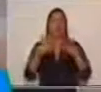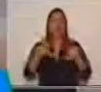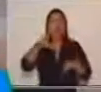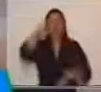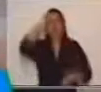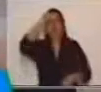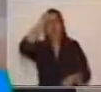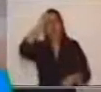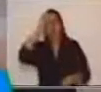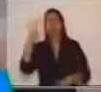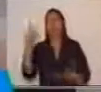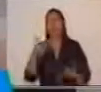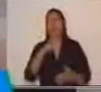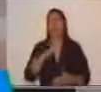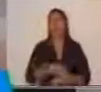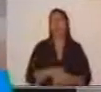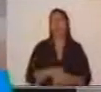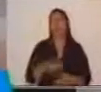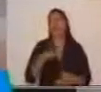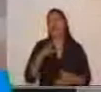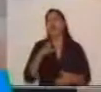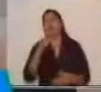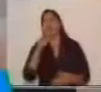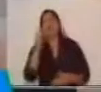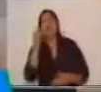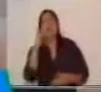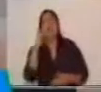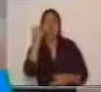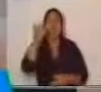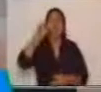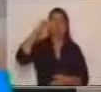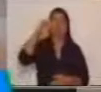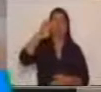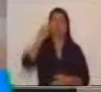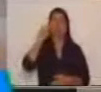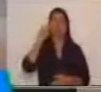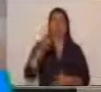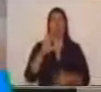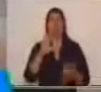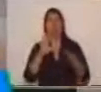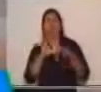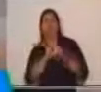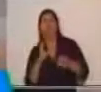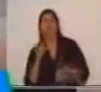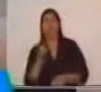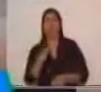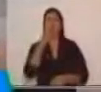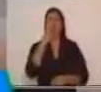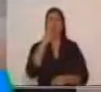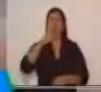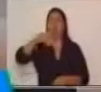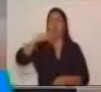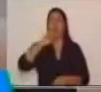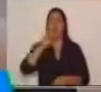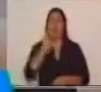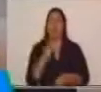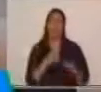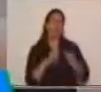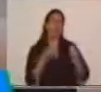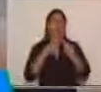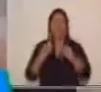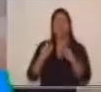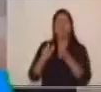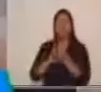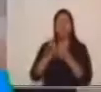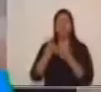por ejemplo la Ilíada de Homero, la Eneida de Virgilio, la Odisea también de Homero, partes de las obras